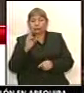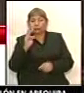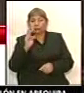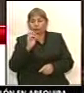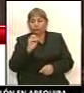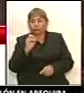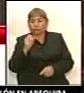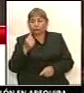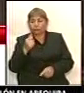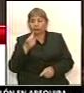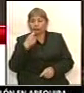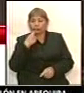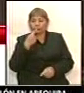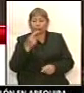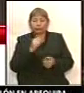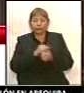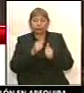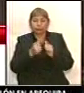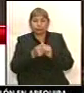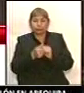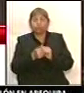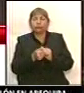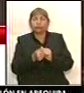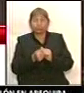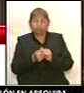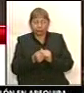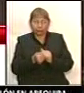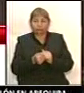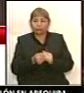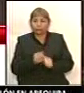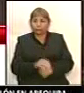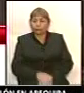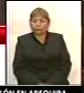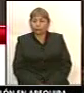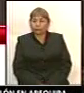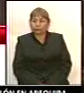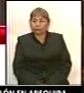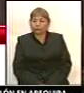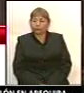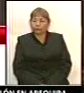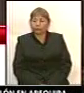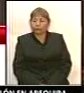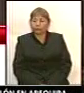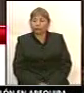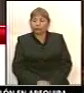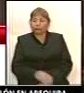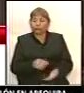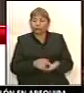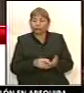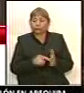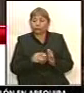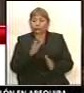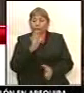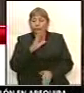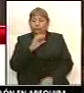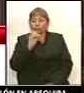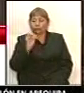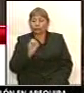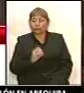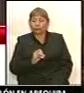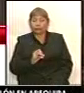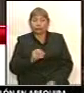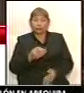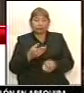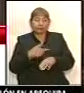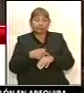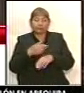610, se modificó la resolución 0300. El interés pasó de 10% al 5% y el plazo